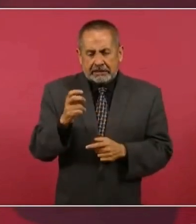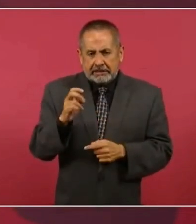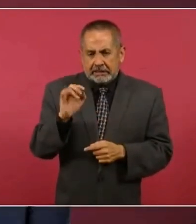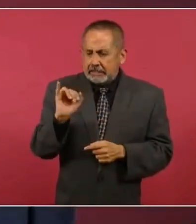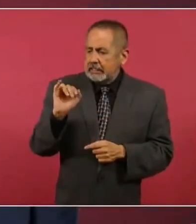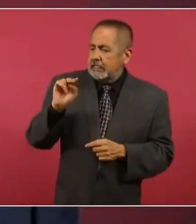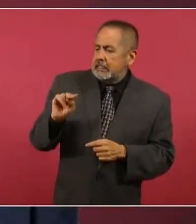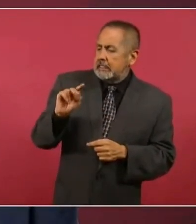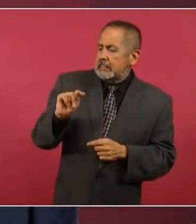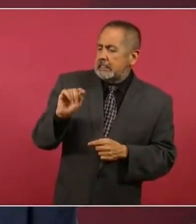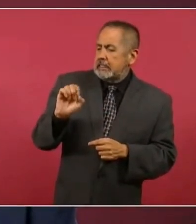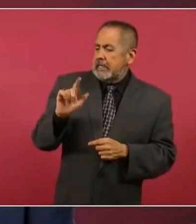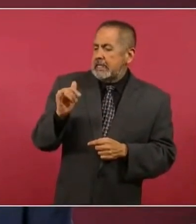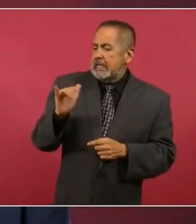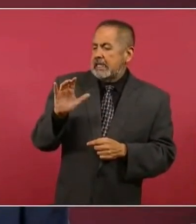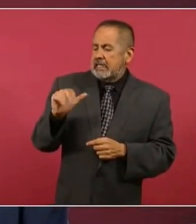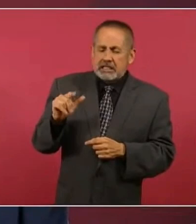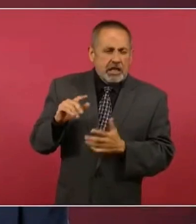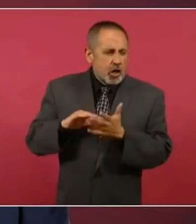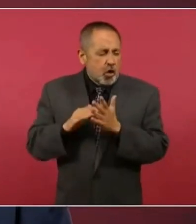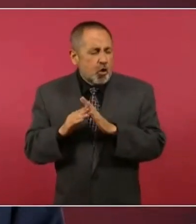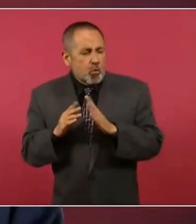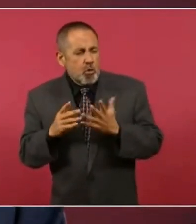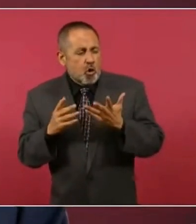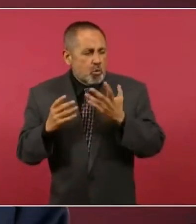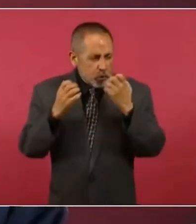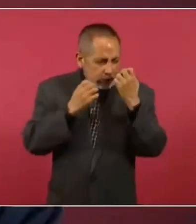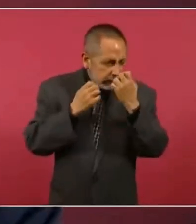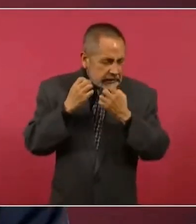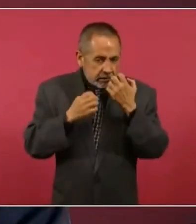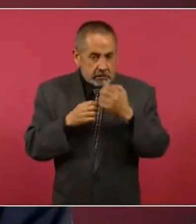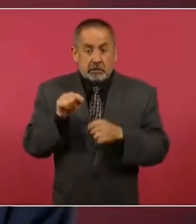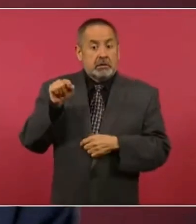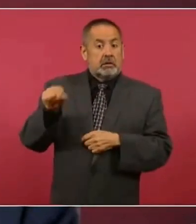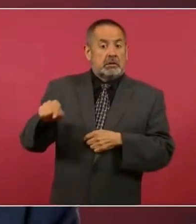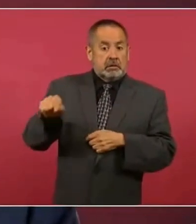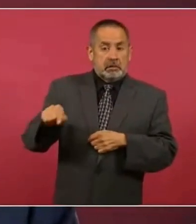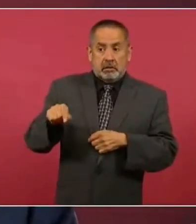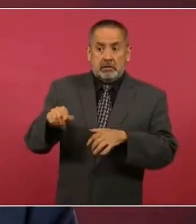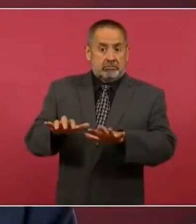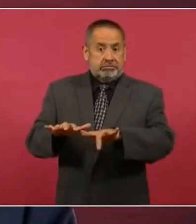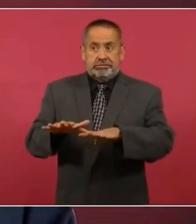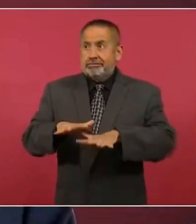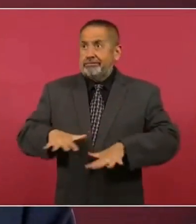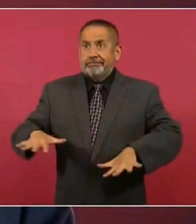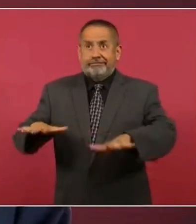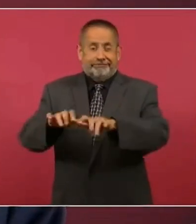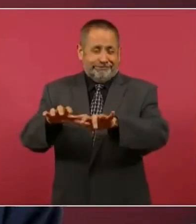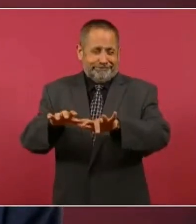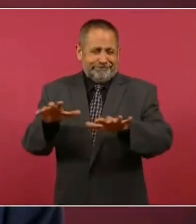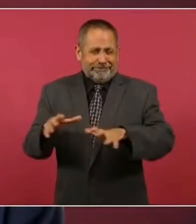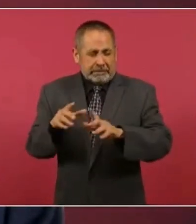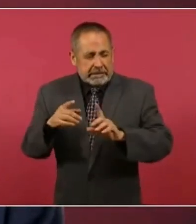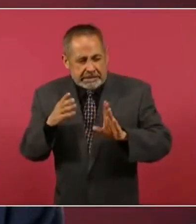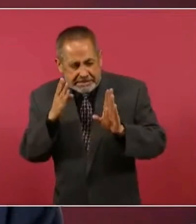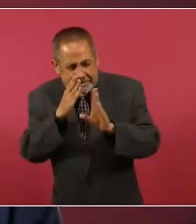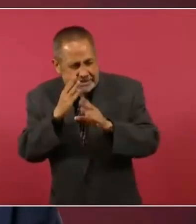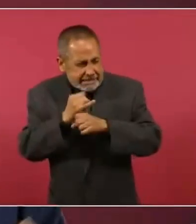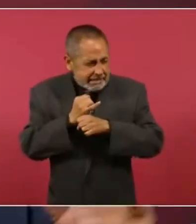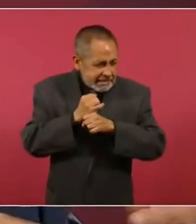más que se hace el centro de inteligencia, ¿sí?